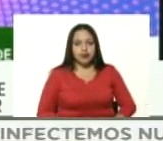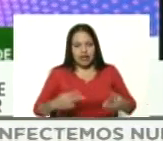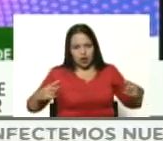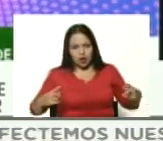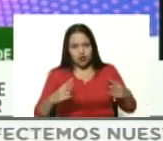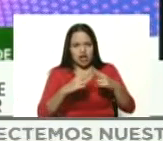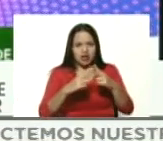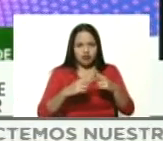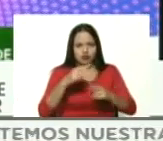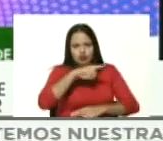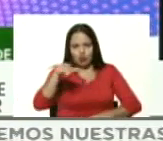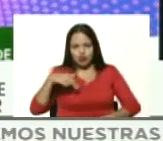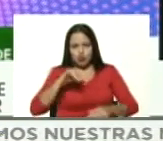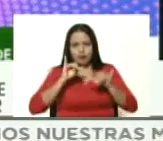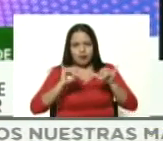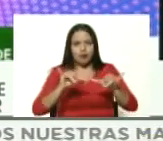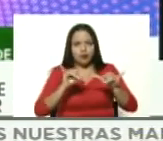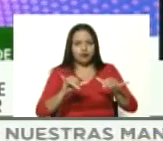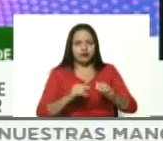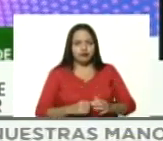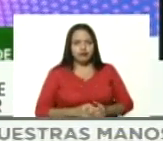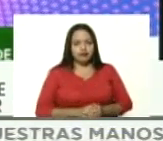reencontrarnos entre nosotros mismos.